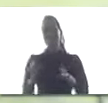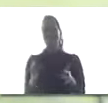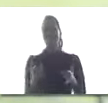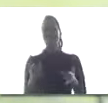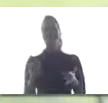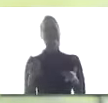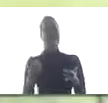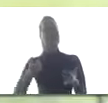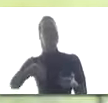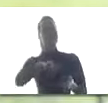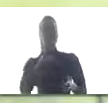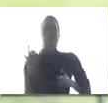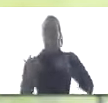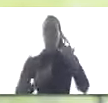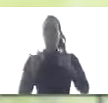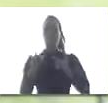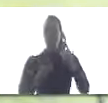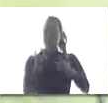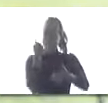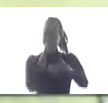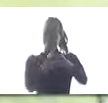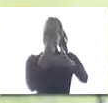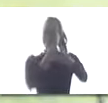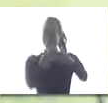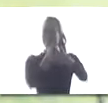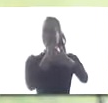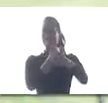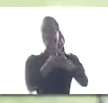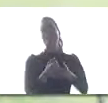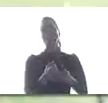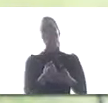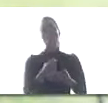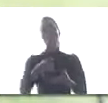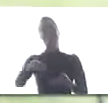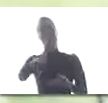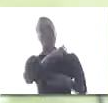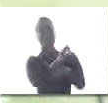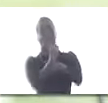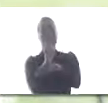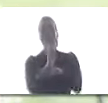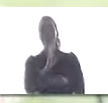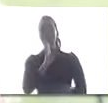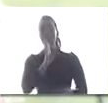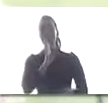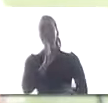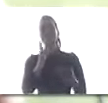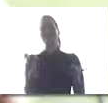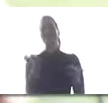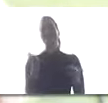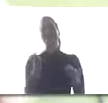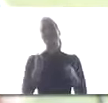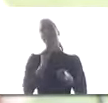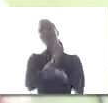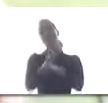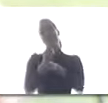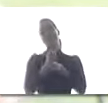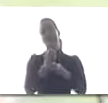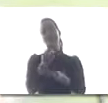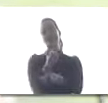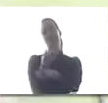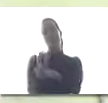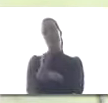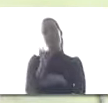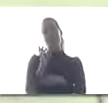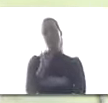caminar, en esta lucha y en esta resistencia, como son las organizaciones de nuestra comuna, pero también las